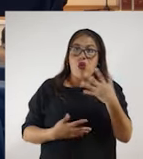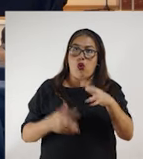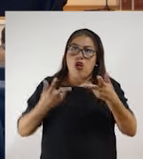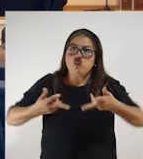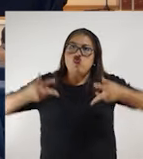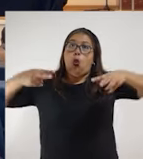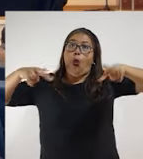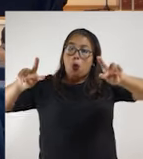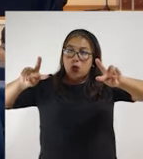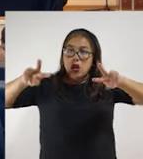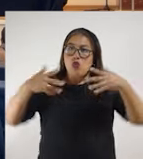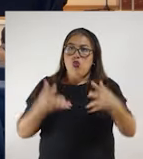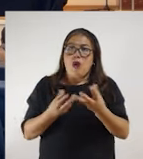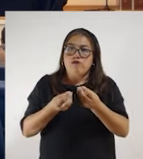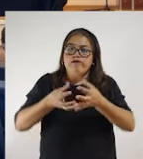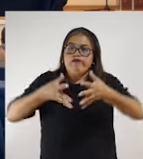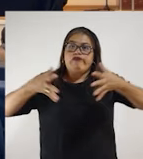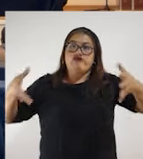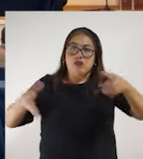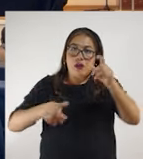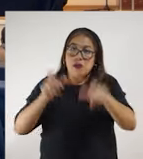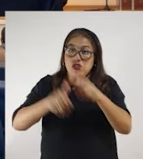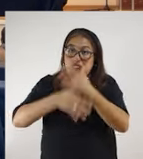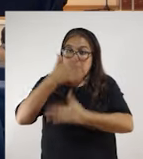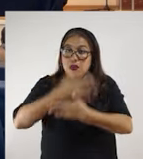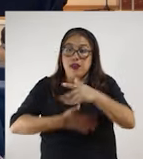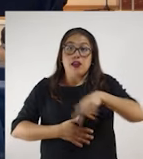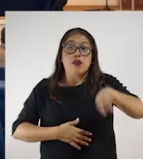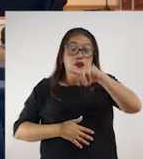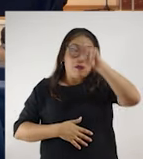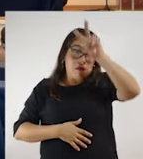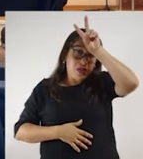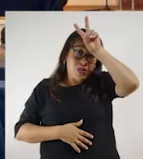casi duplicó el número de personas con discapacidad en el Perú.